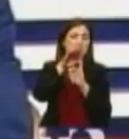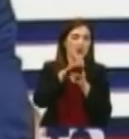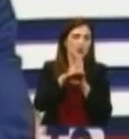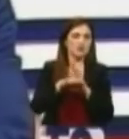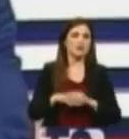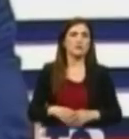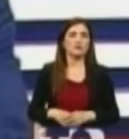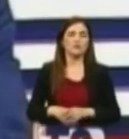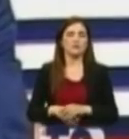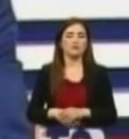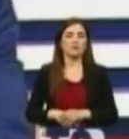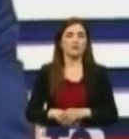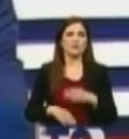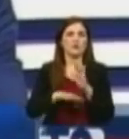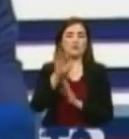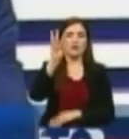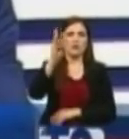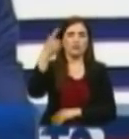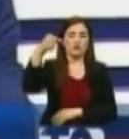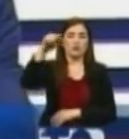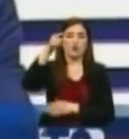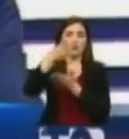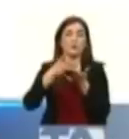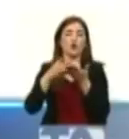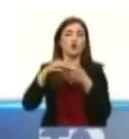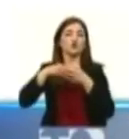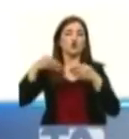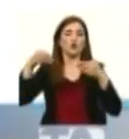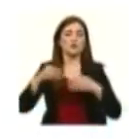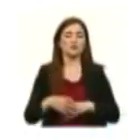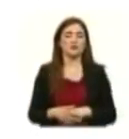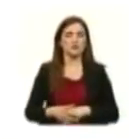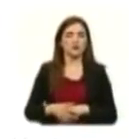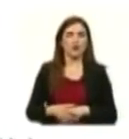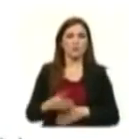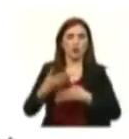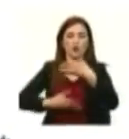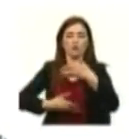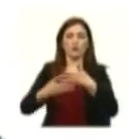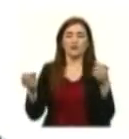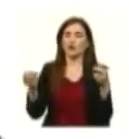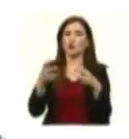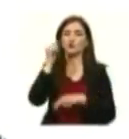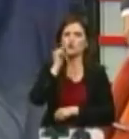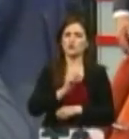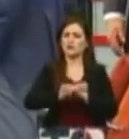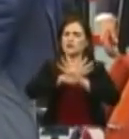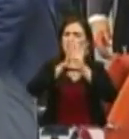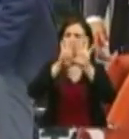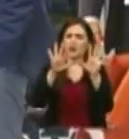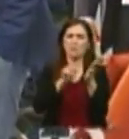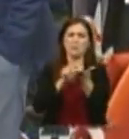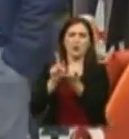menos. Era no más de 6 millones y medio de dólares. Aduce que luego de este oficio, Seguro Sucre aclaró las cuentas y tiene